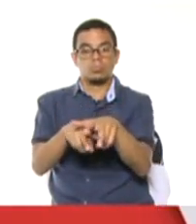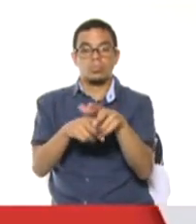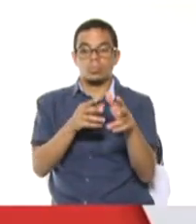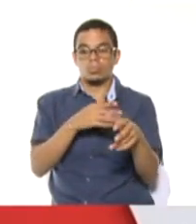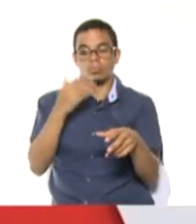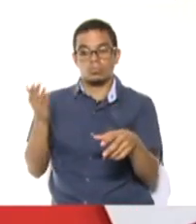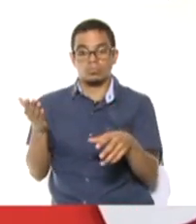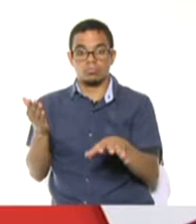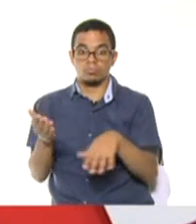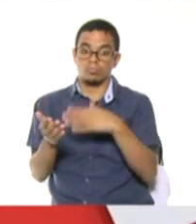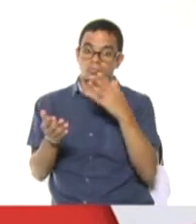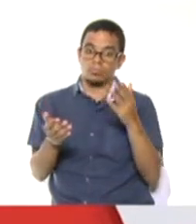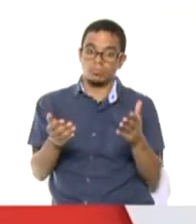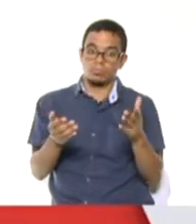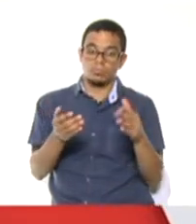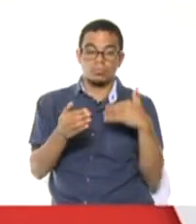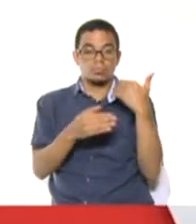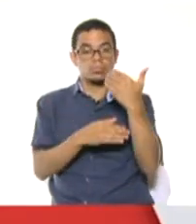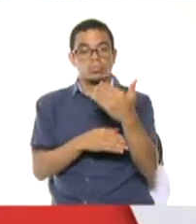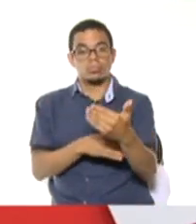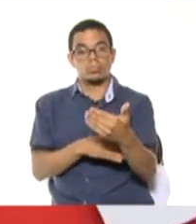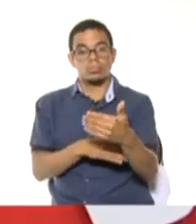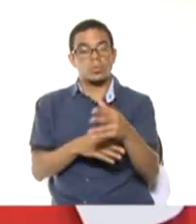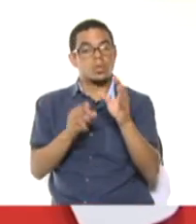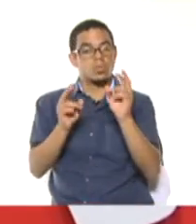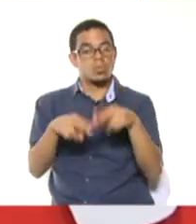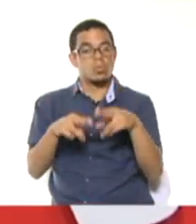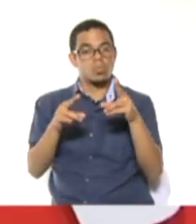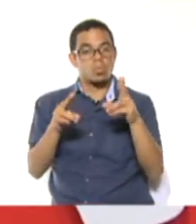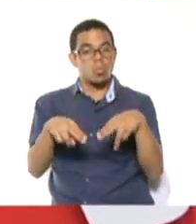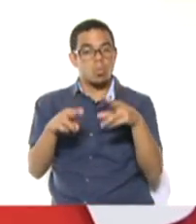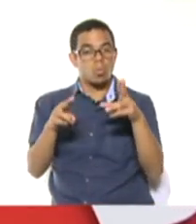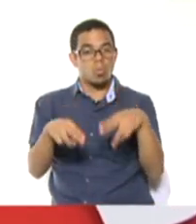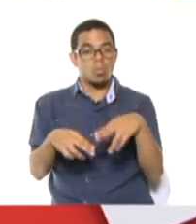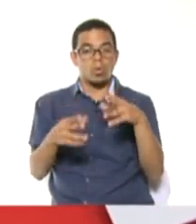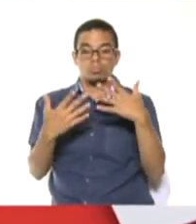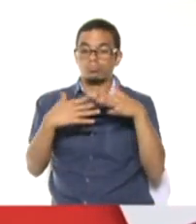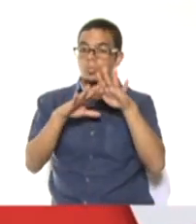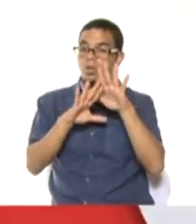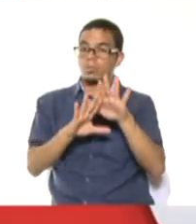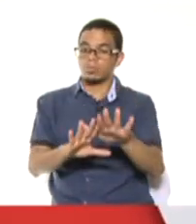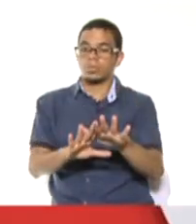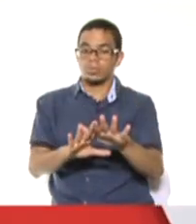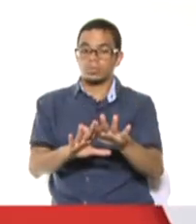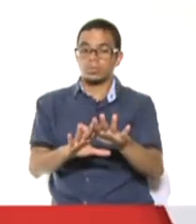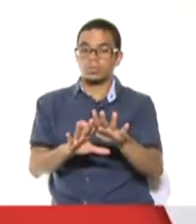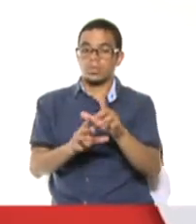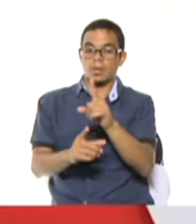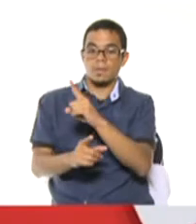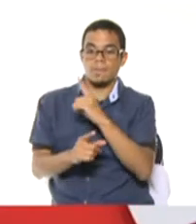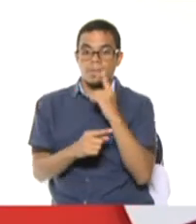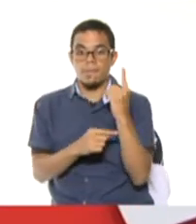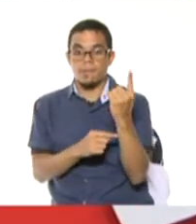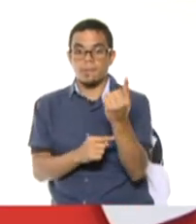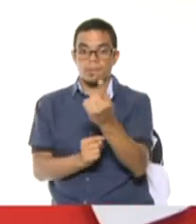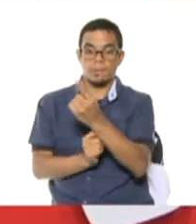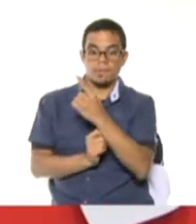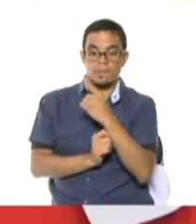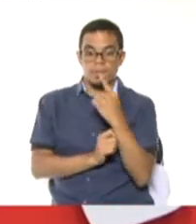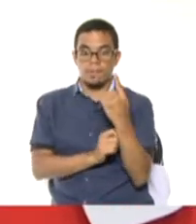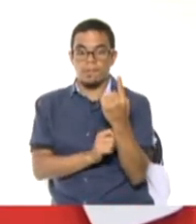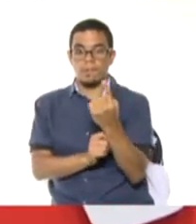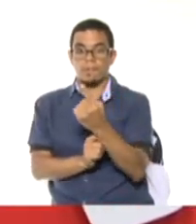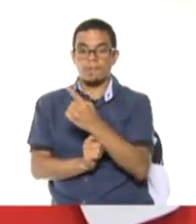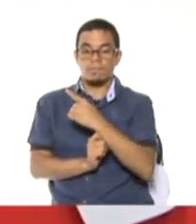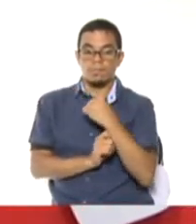al otro, a un lado, al otro, y nunca para de bailar, girando a un lado, al